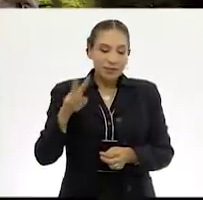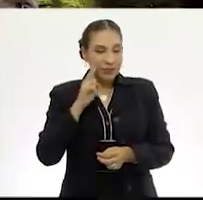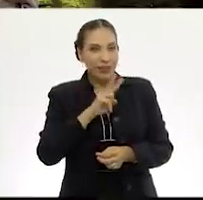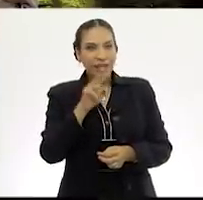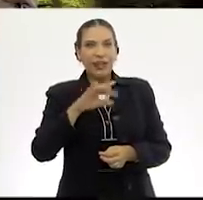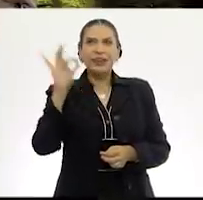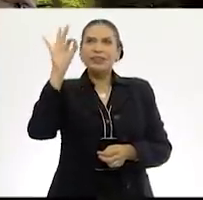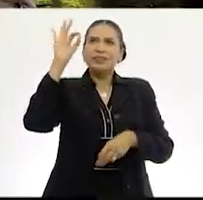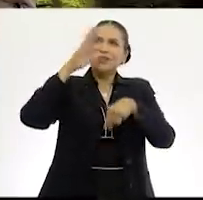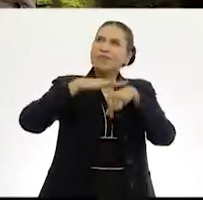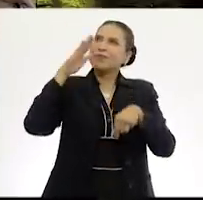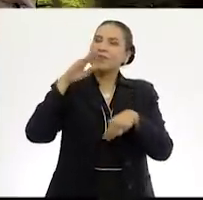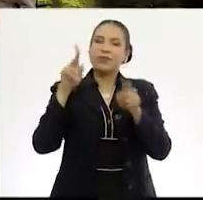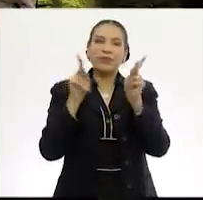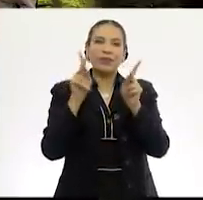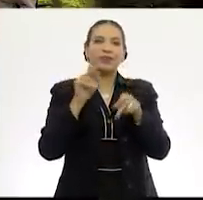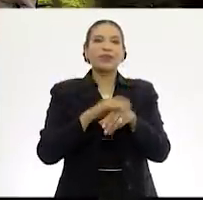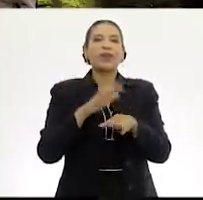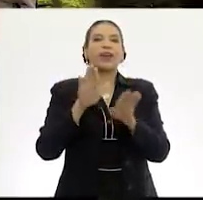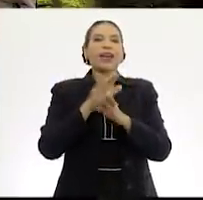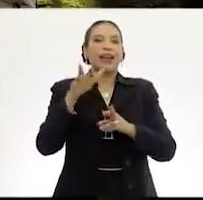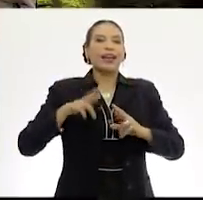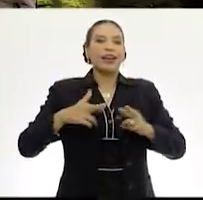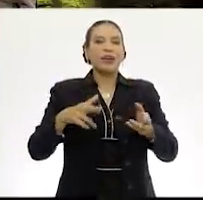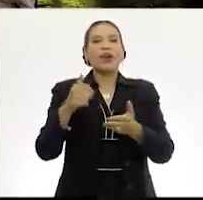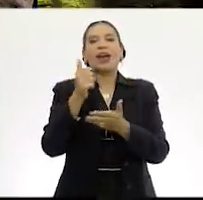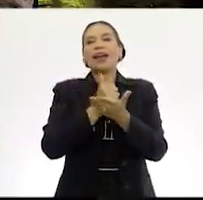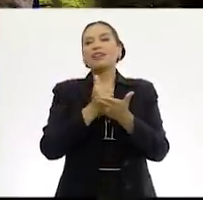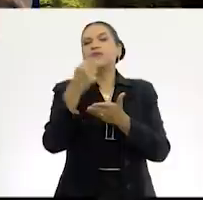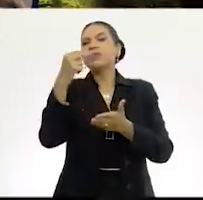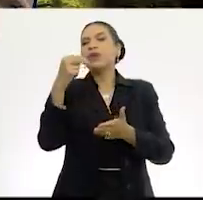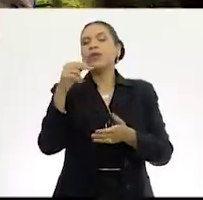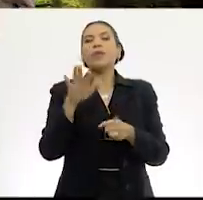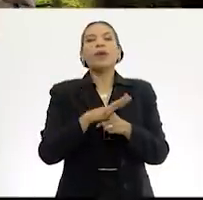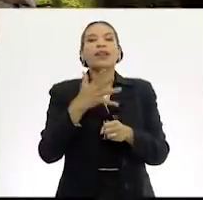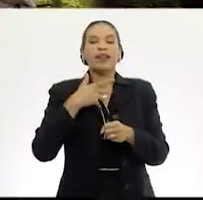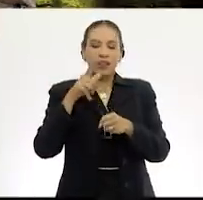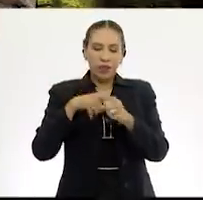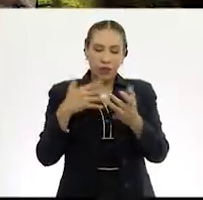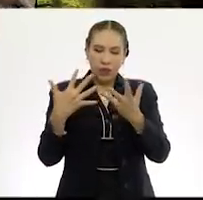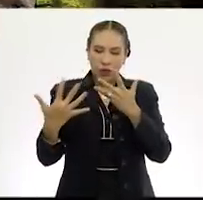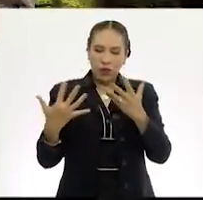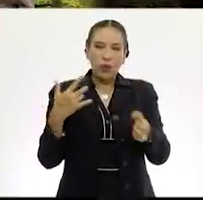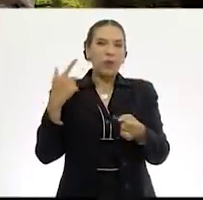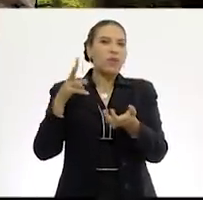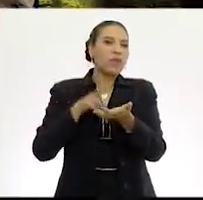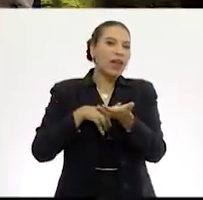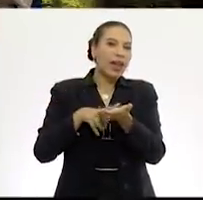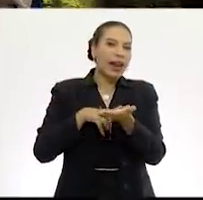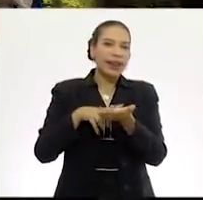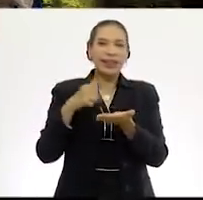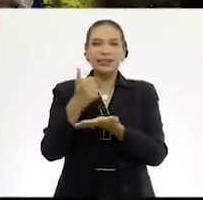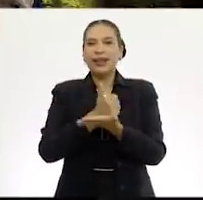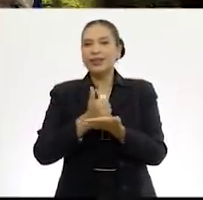mosquitos. El río Azul, por ejemplo, es así porque tiene tonalidades verdosas y azules.